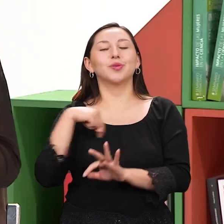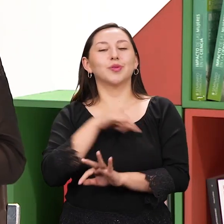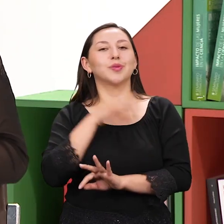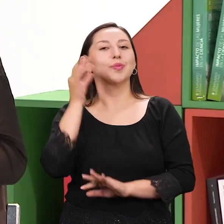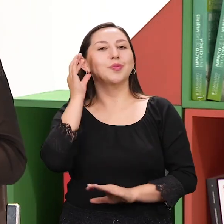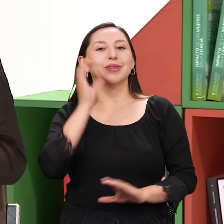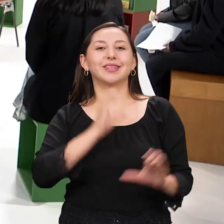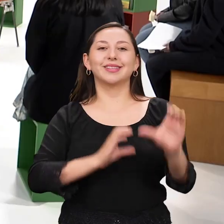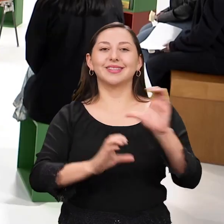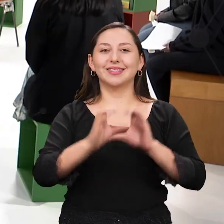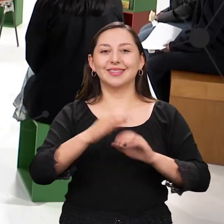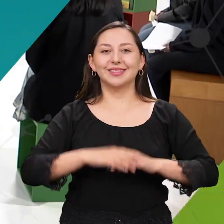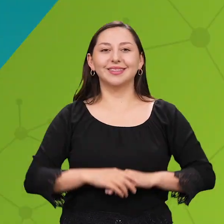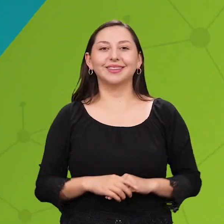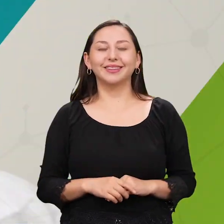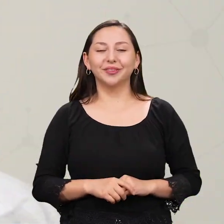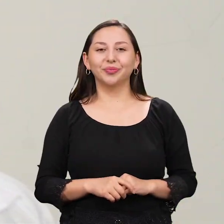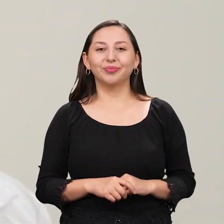mujeres y hacemos ciencia.